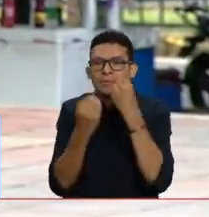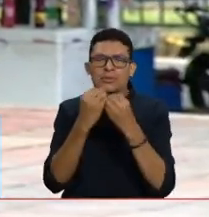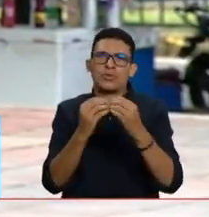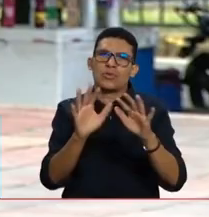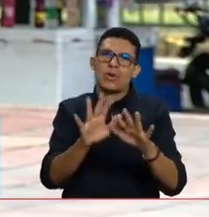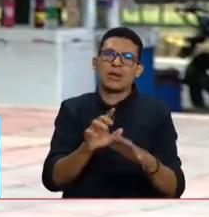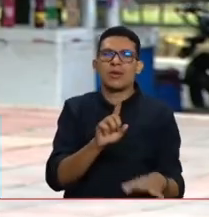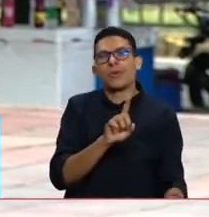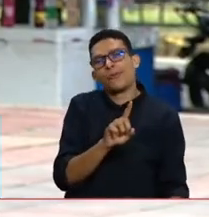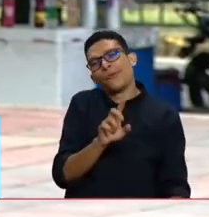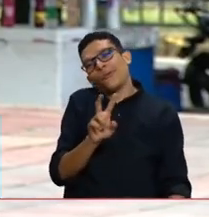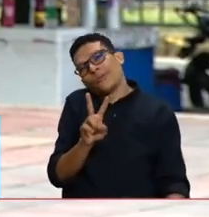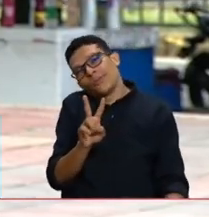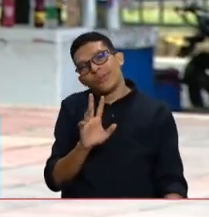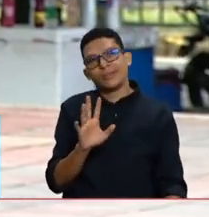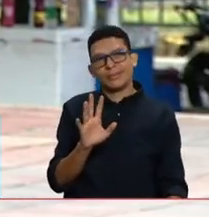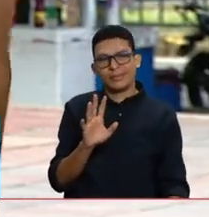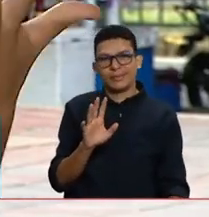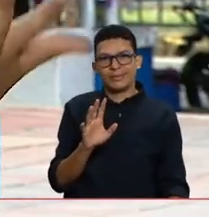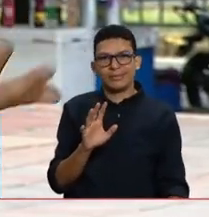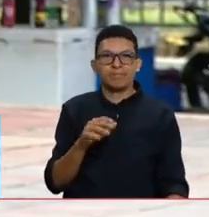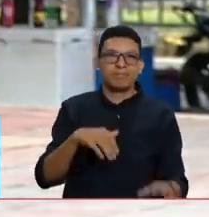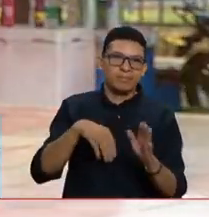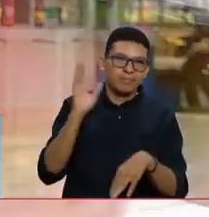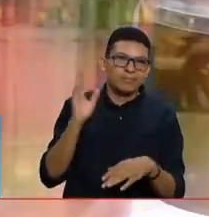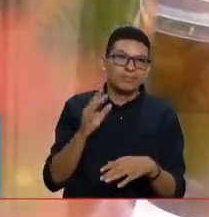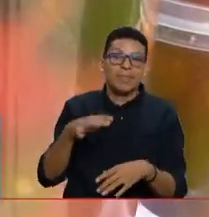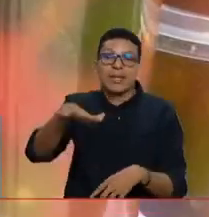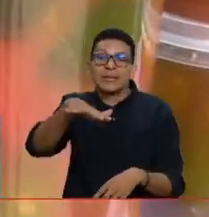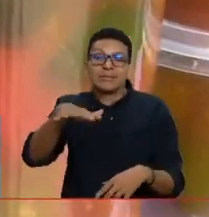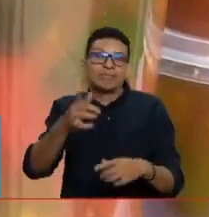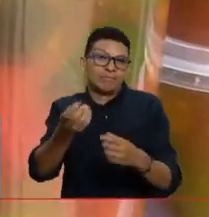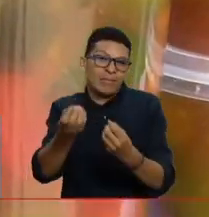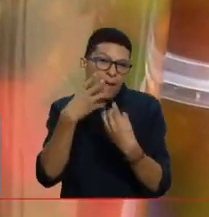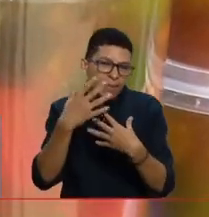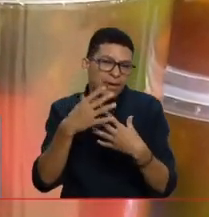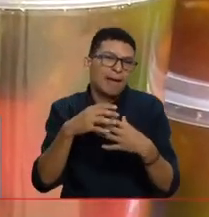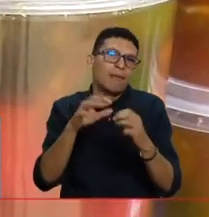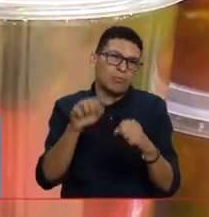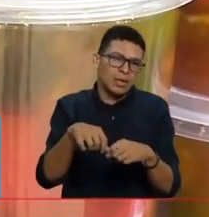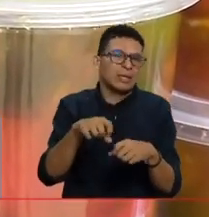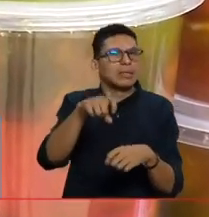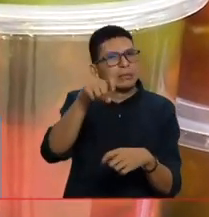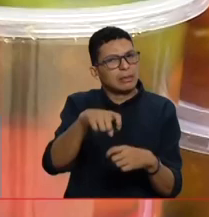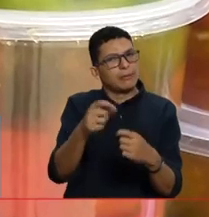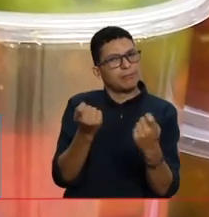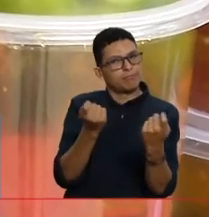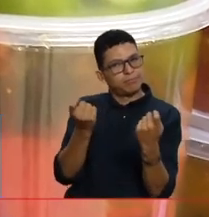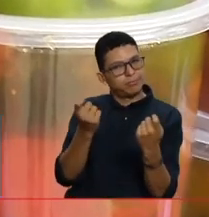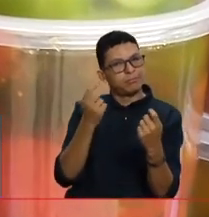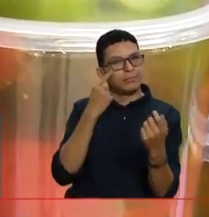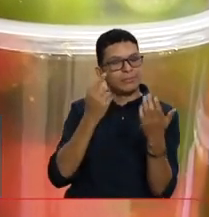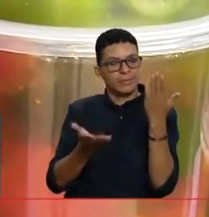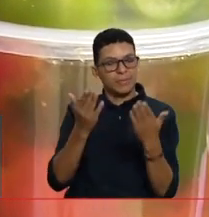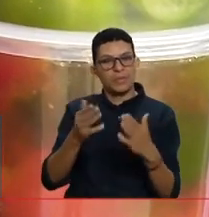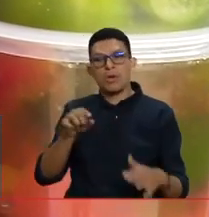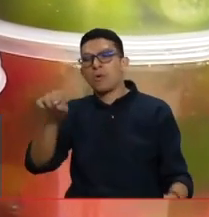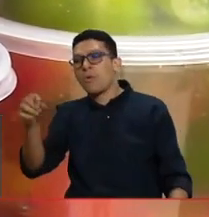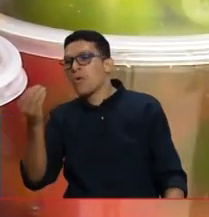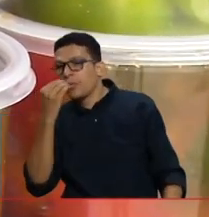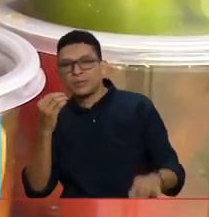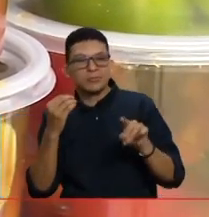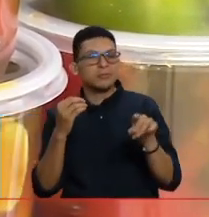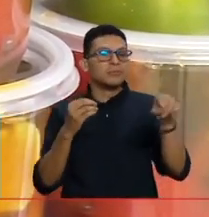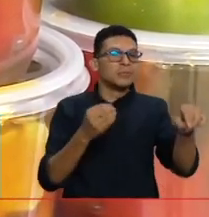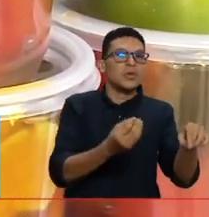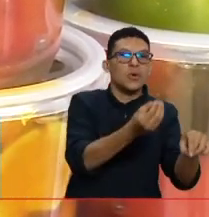2 o 3 máximo. Y si sabemos que hay más lugares donde van a darnos buñuelo, pues hacerlo con moderación. Me como en un lugar uno, en otro lugar otro y en otro lugar